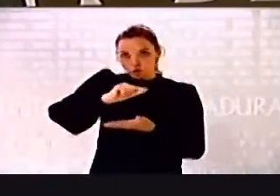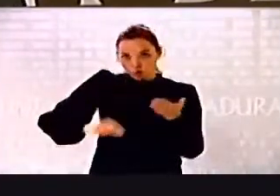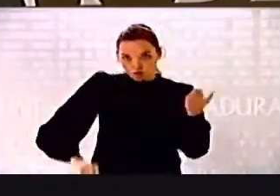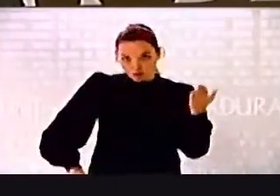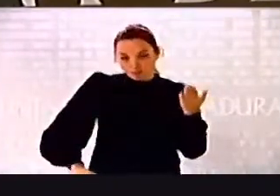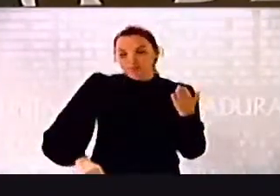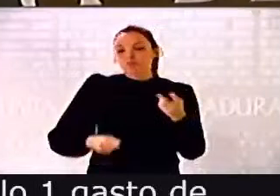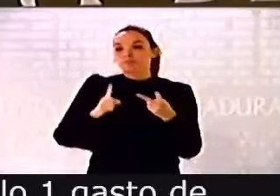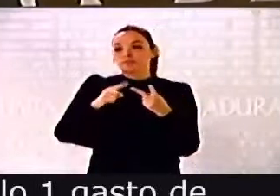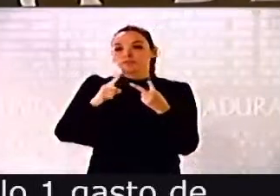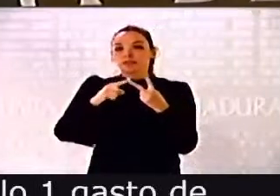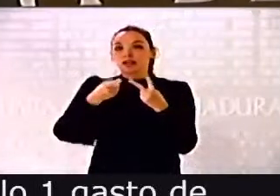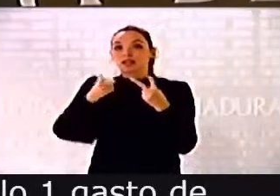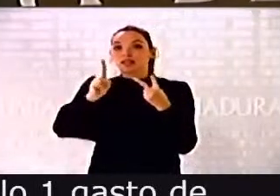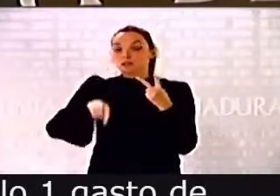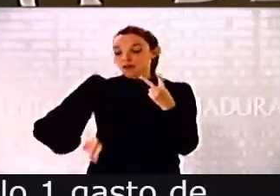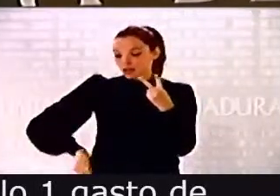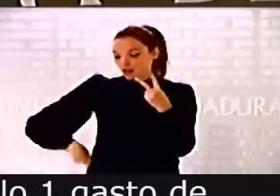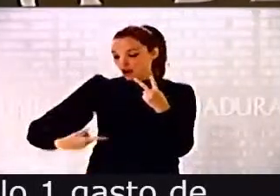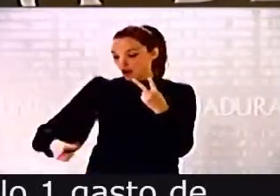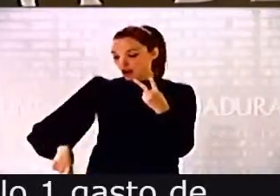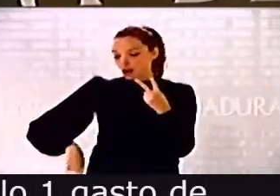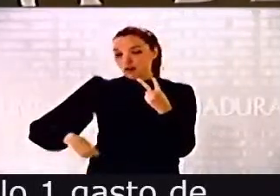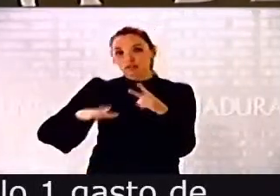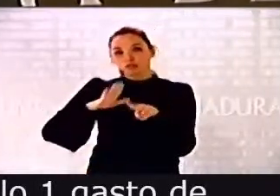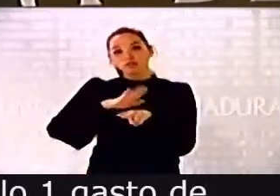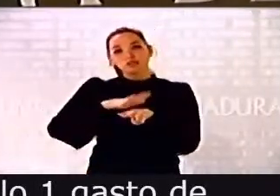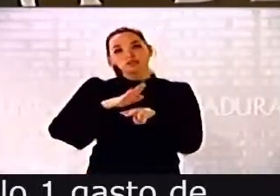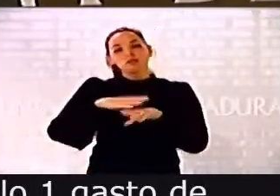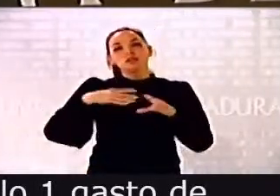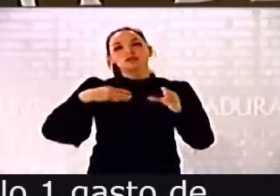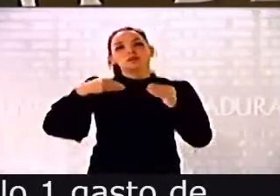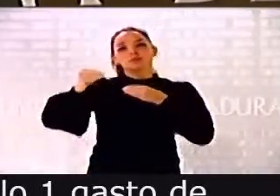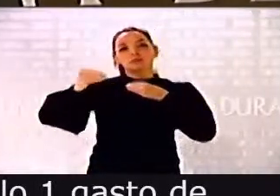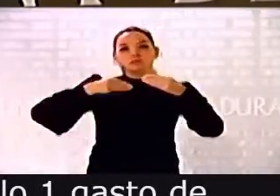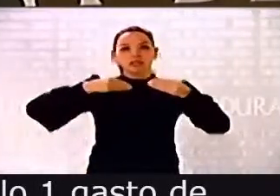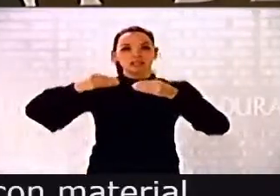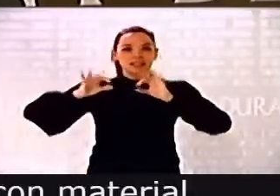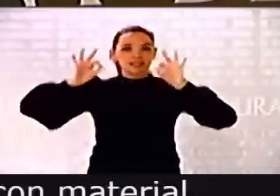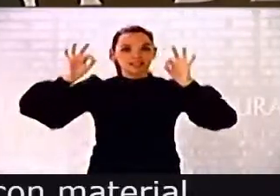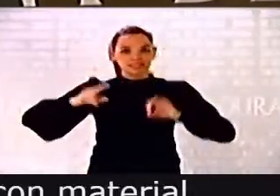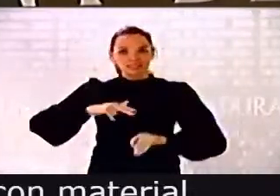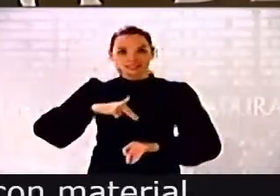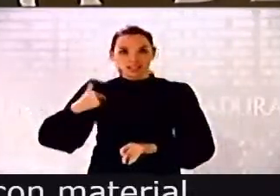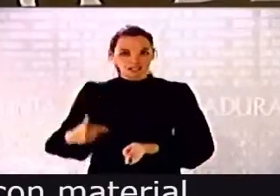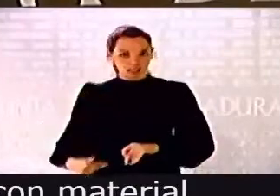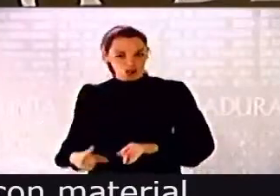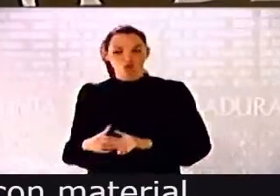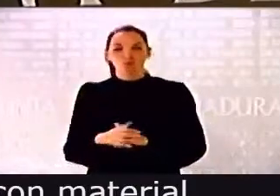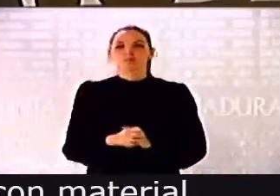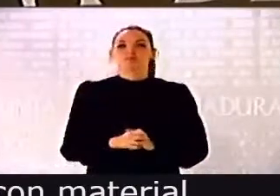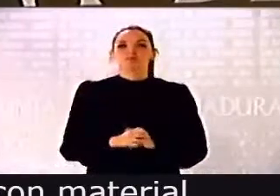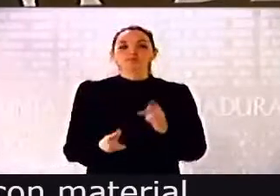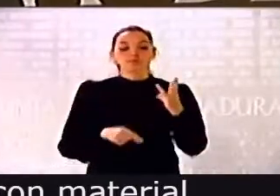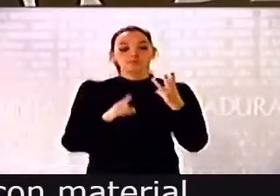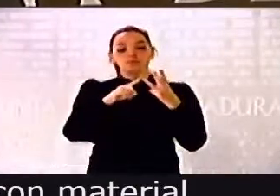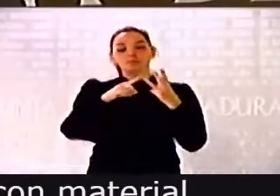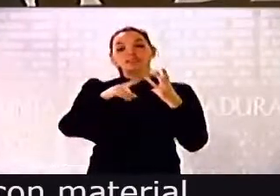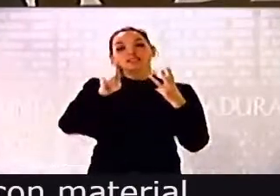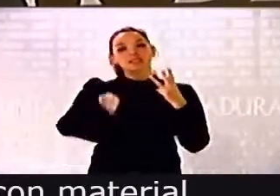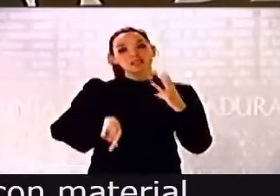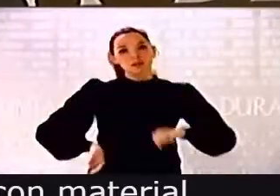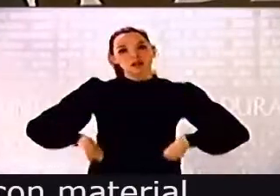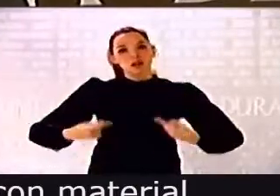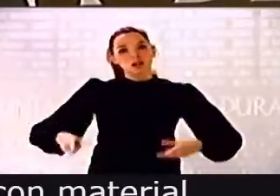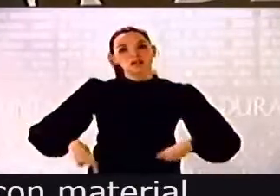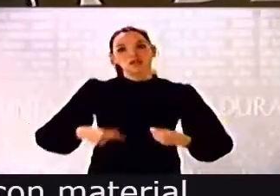también en gastos que tienen que ver con el material sanitario y con los productos sanitarios, en el capítulo 2, y por último en